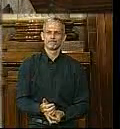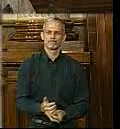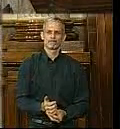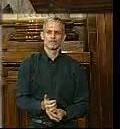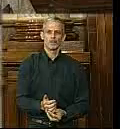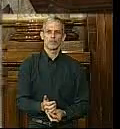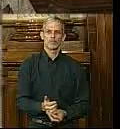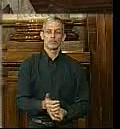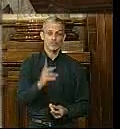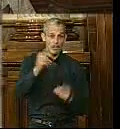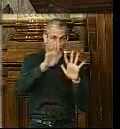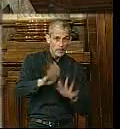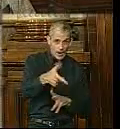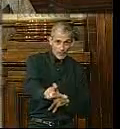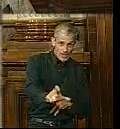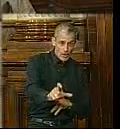¿Está?